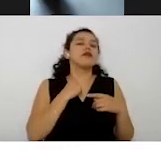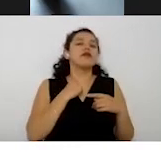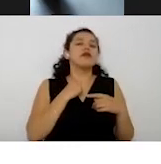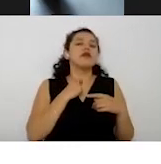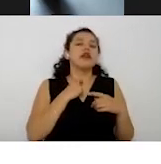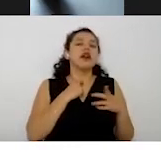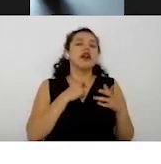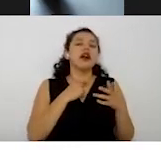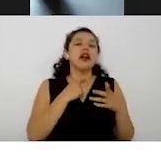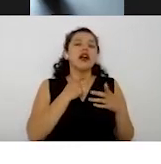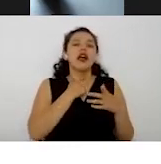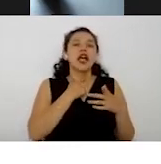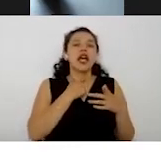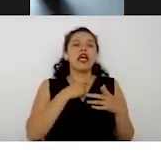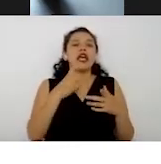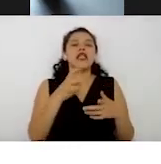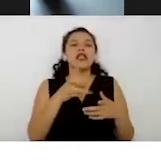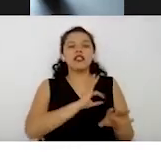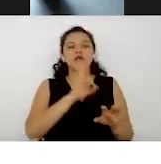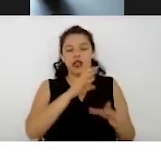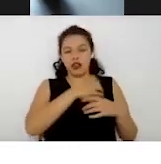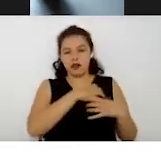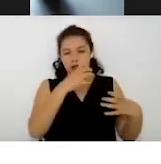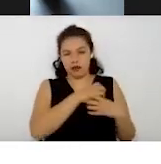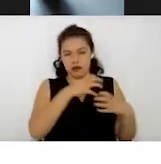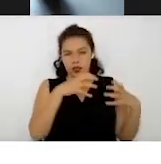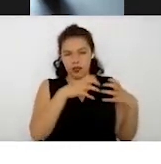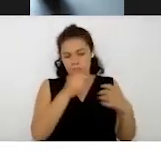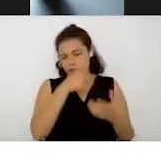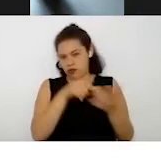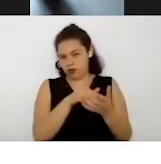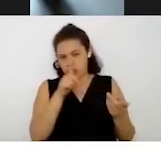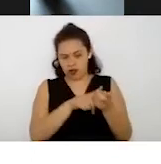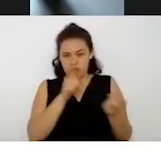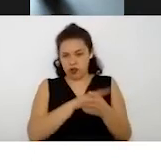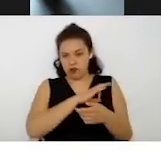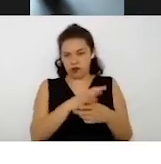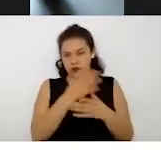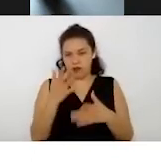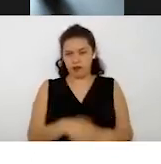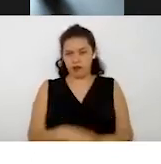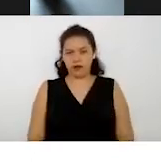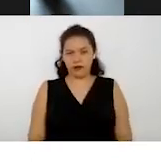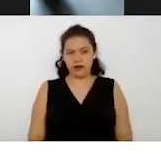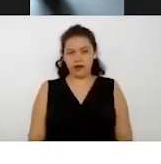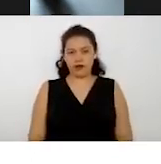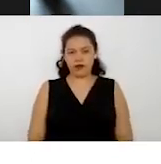pulso cariotideo, ¿ok? ¿Cómo podíamos ubicar dónde tomar ese pulso? Habíamos comentado.